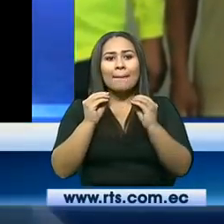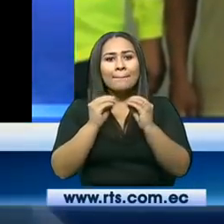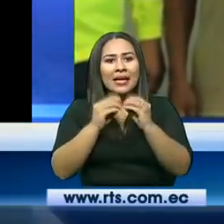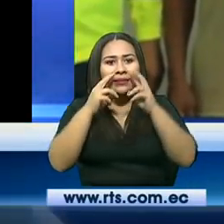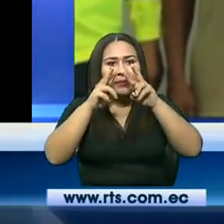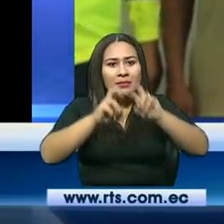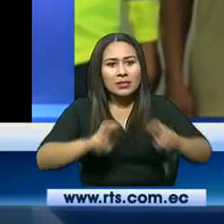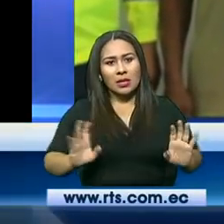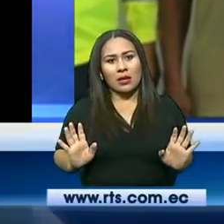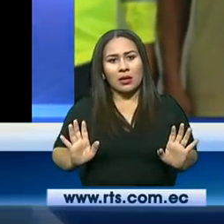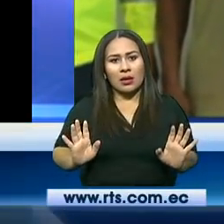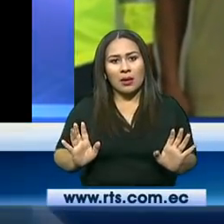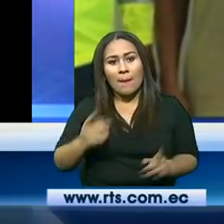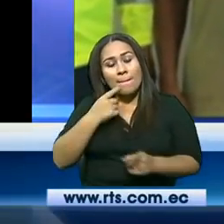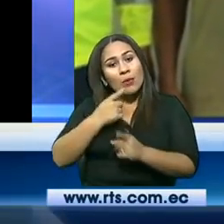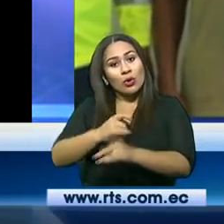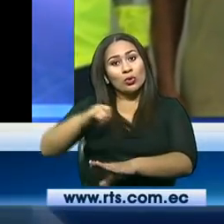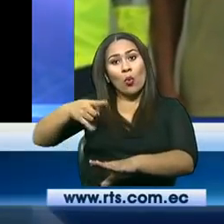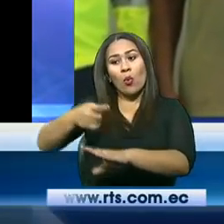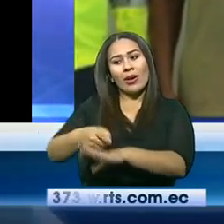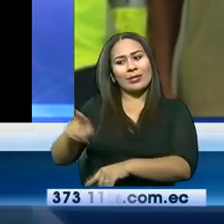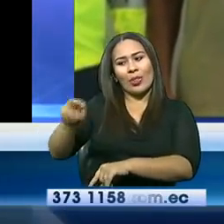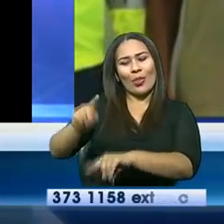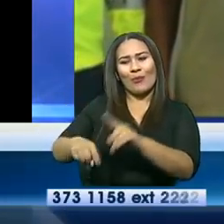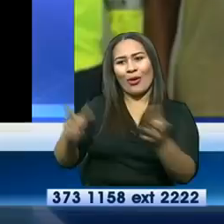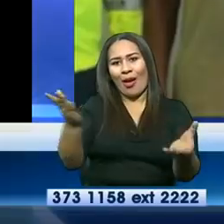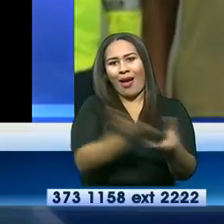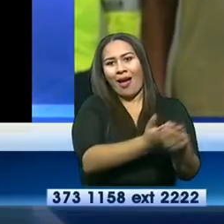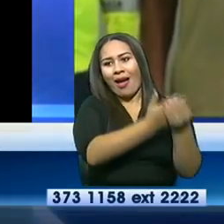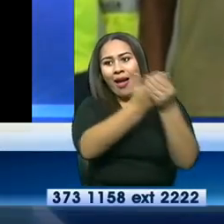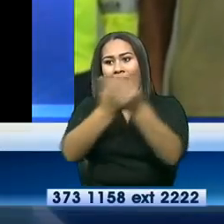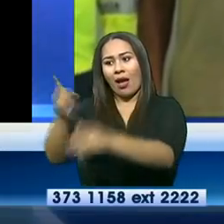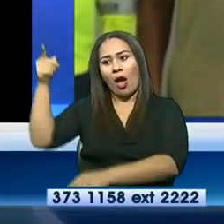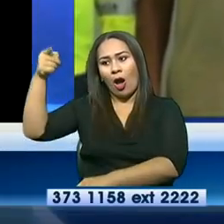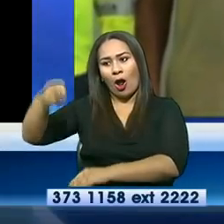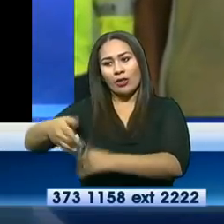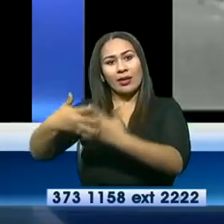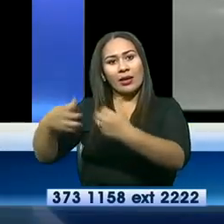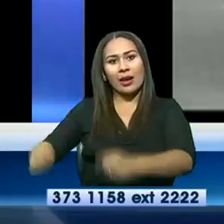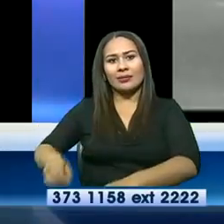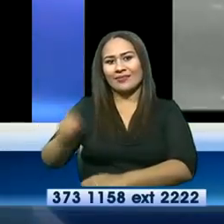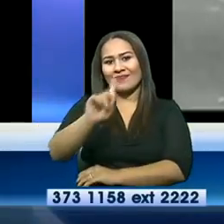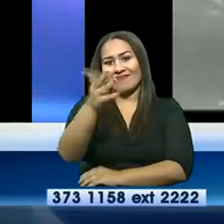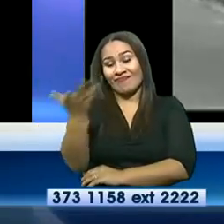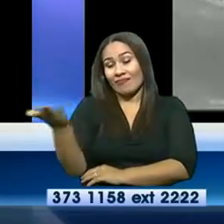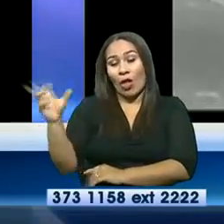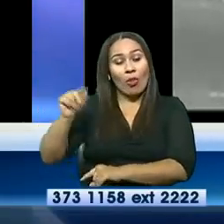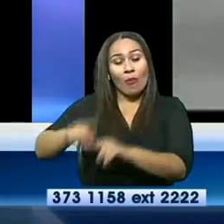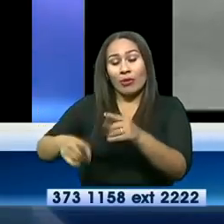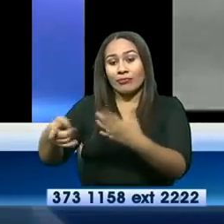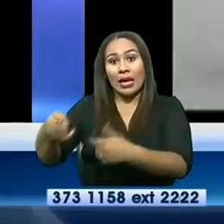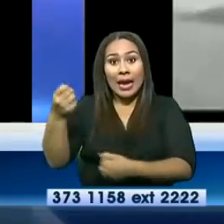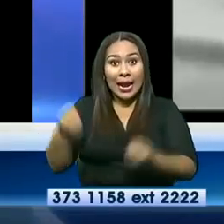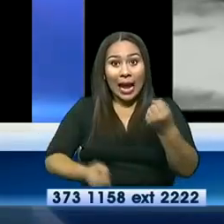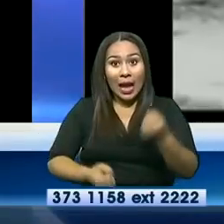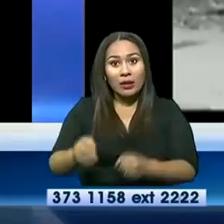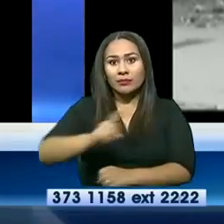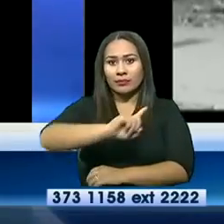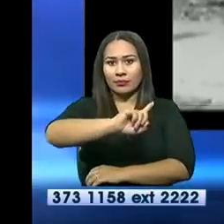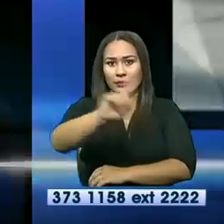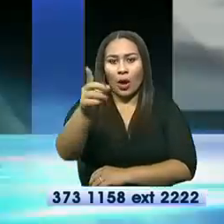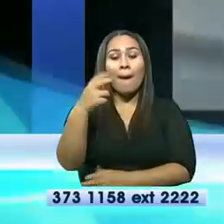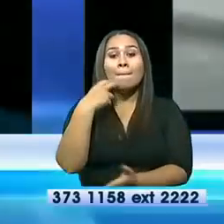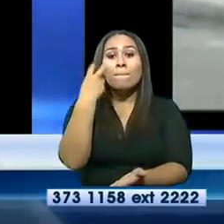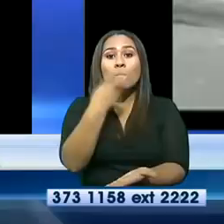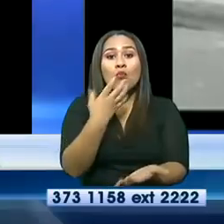esa es la razón por la cual el juez no pudo ordenar la prisión preventiva de ninguno de ellos. ¿Ellos no estuvieron en el vehículo? No, lo que tiene que haber son pruebas